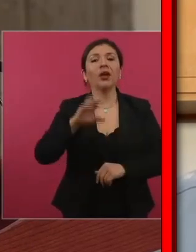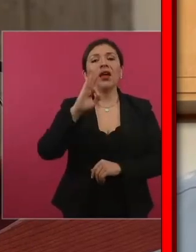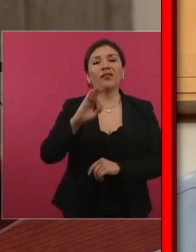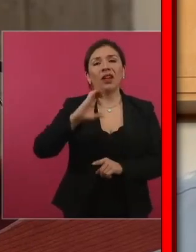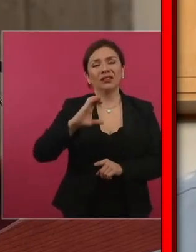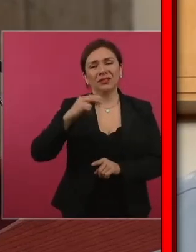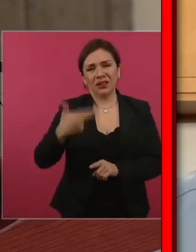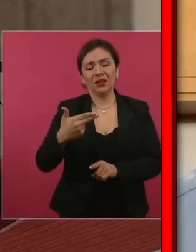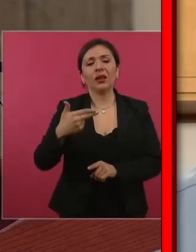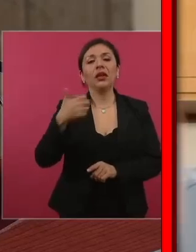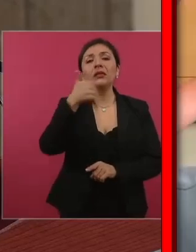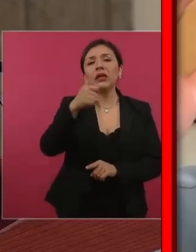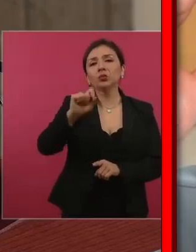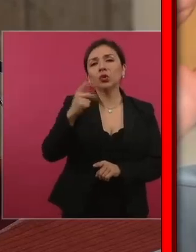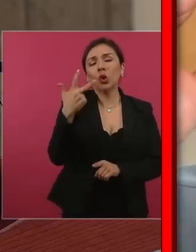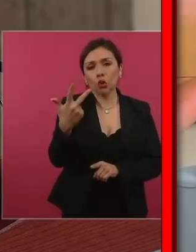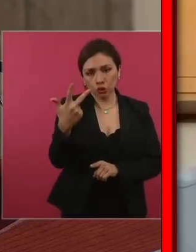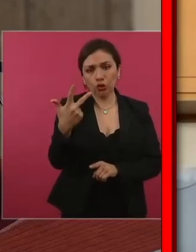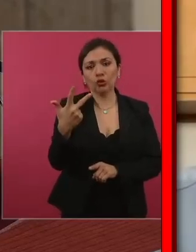seis punto ocho